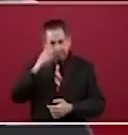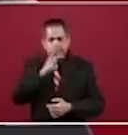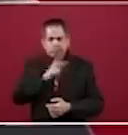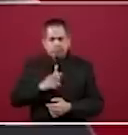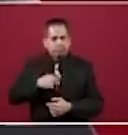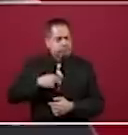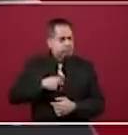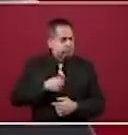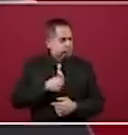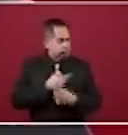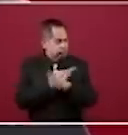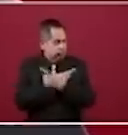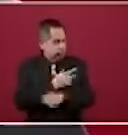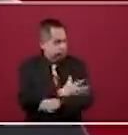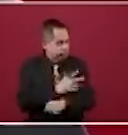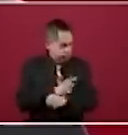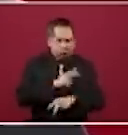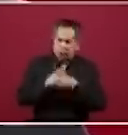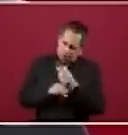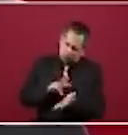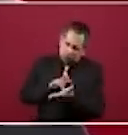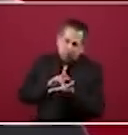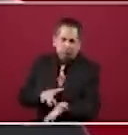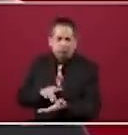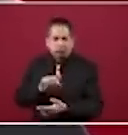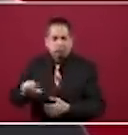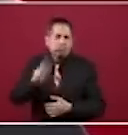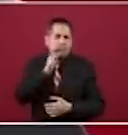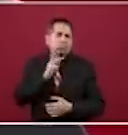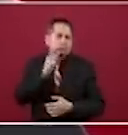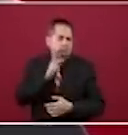moral, política a Pemex,